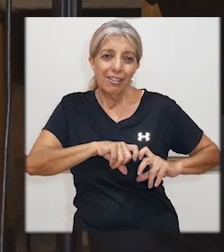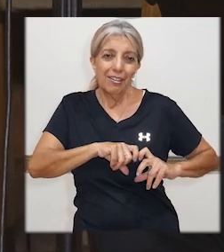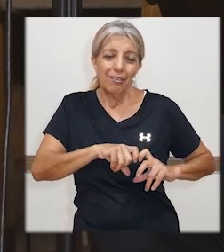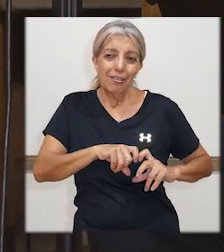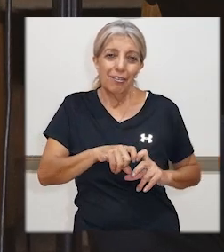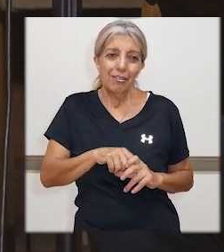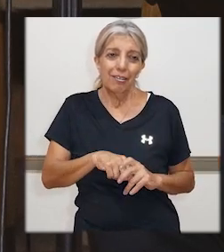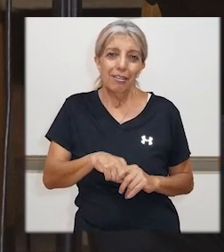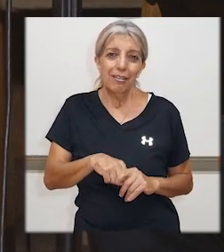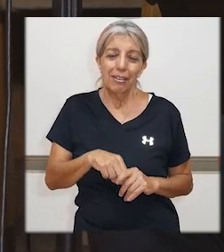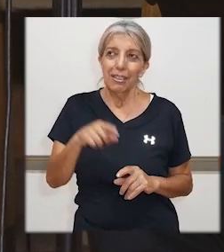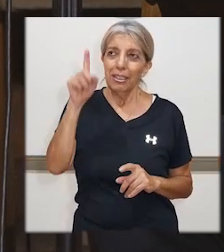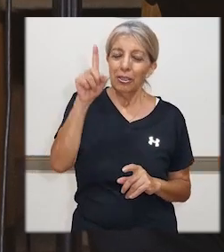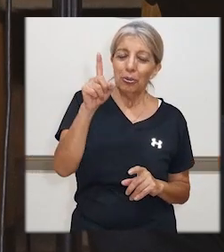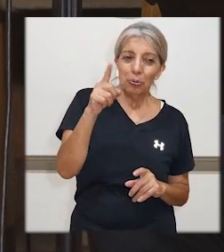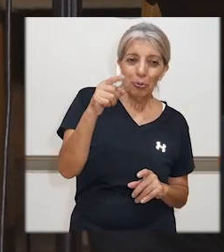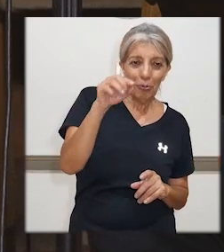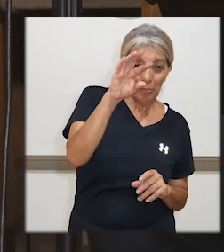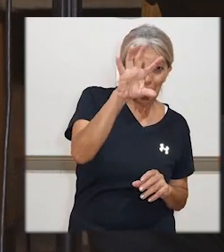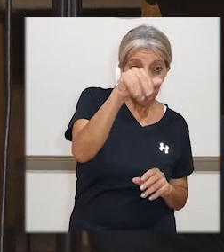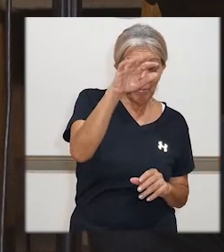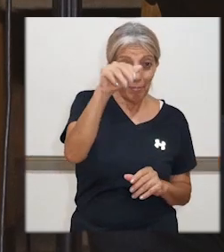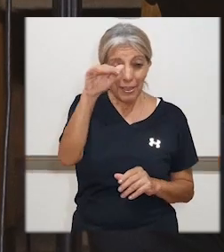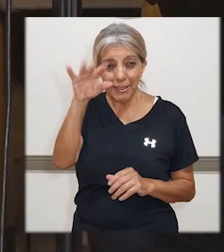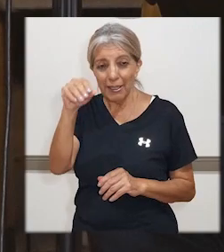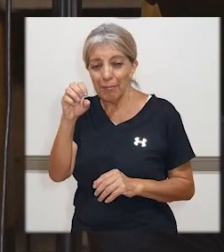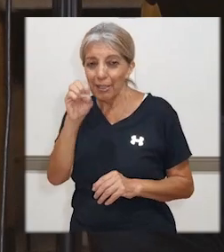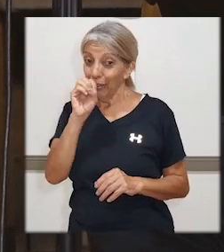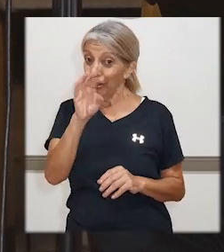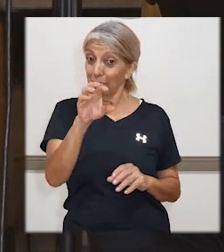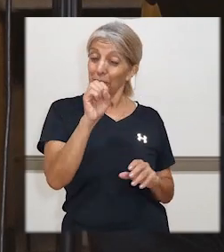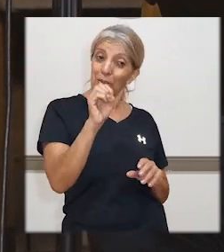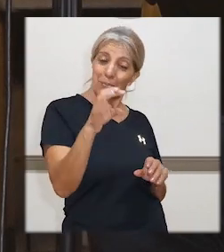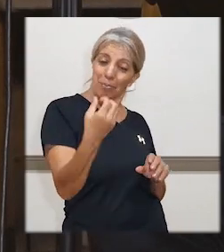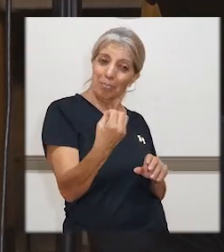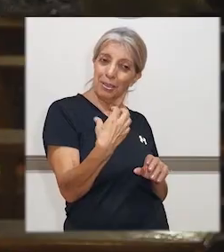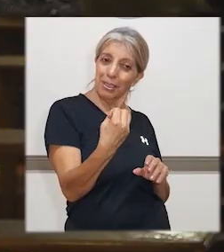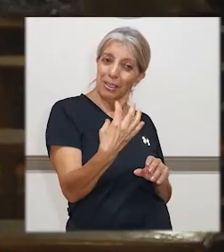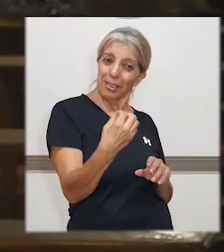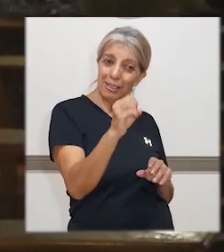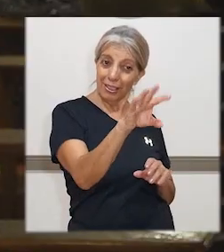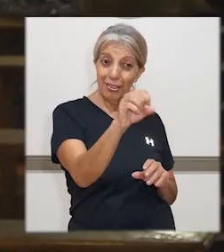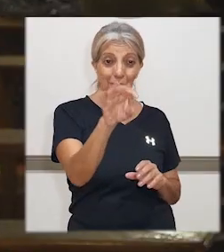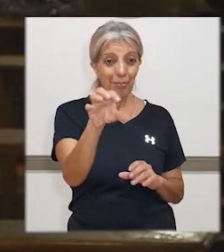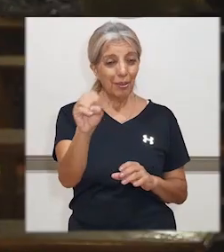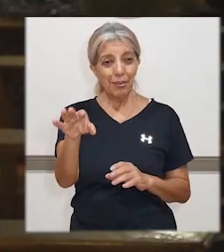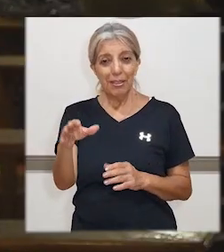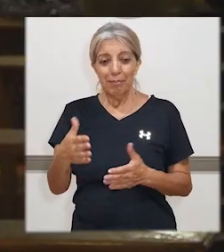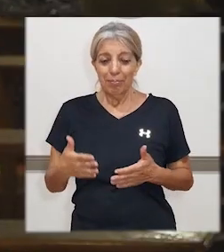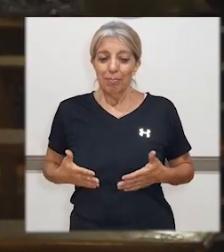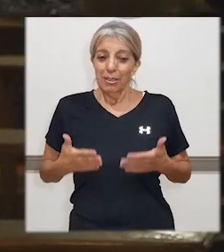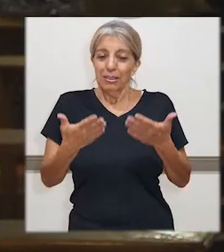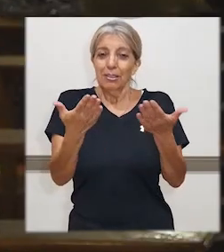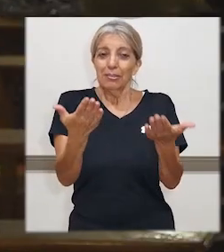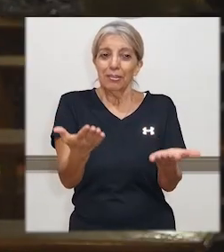interior. Y tú me llamas, pronuncias mi nombre, extiendes tu